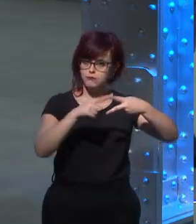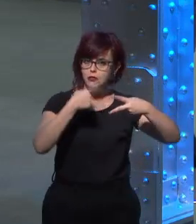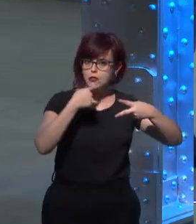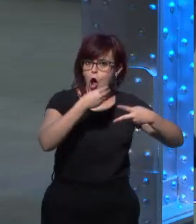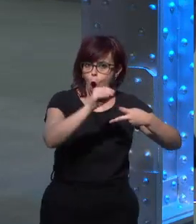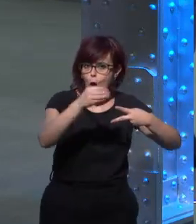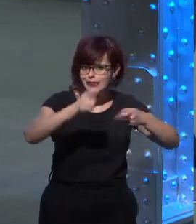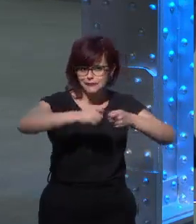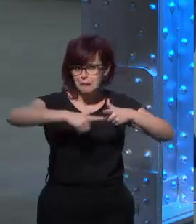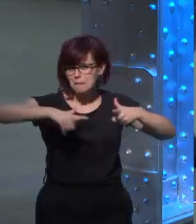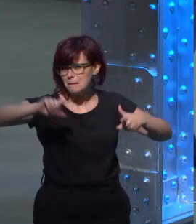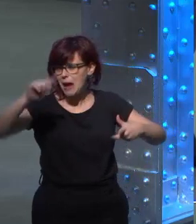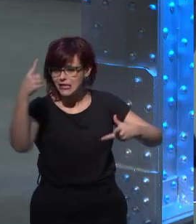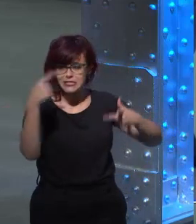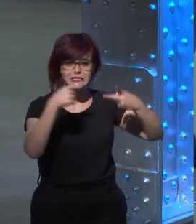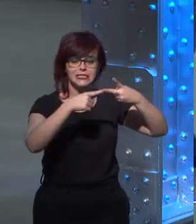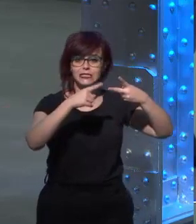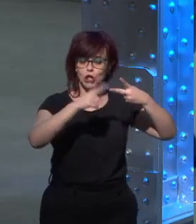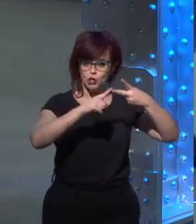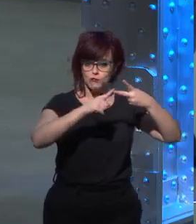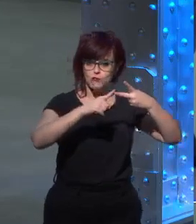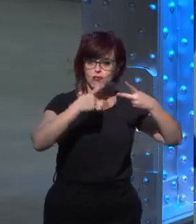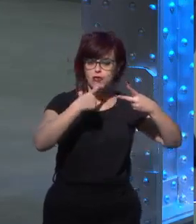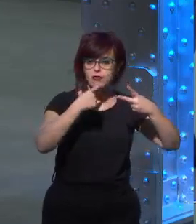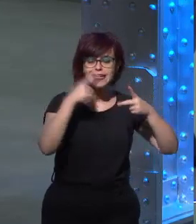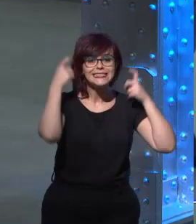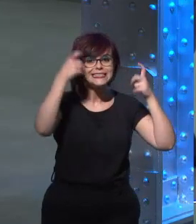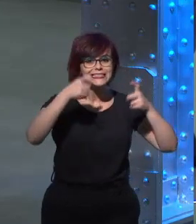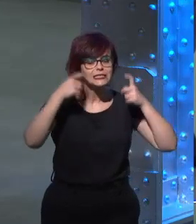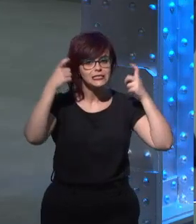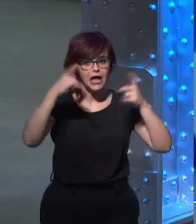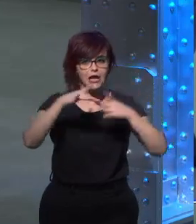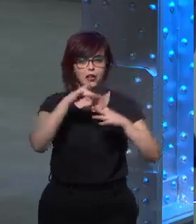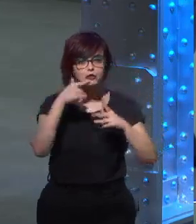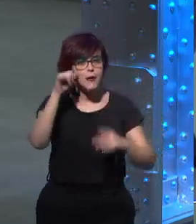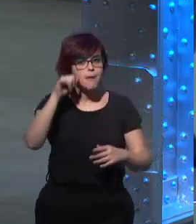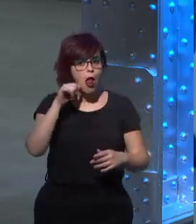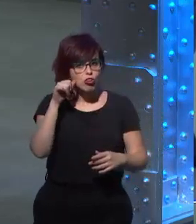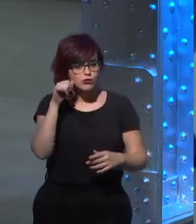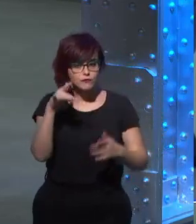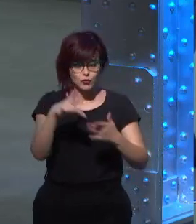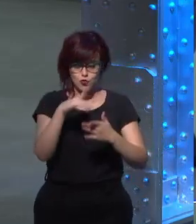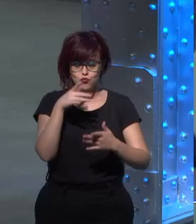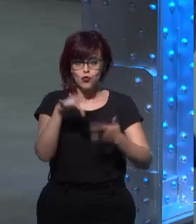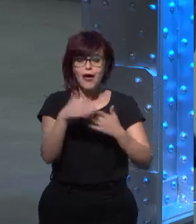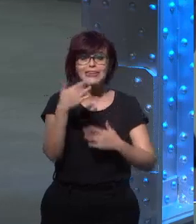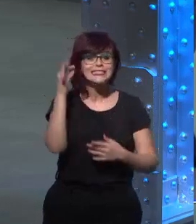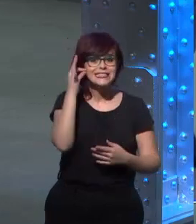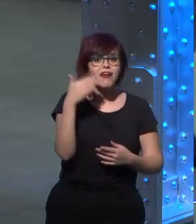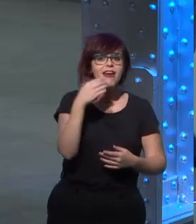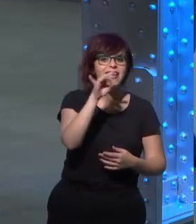nunca. Y dos, que teníamos que tratar de atajar cuanto antes los embarazos en chicas menores de 15